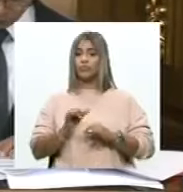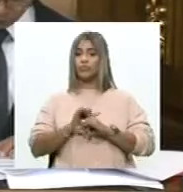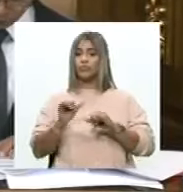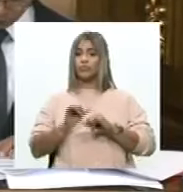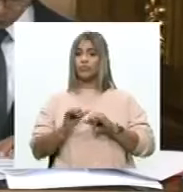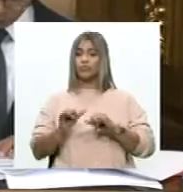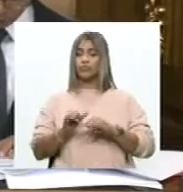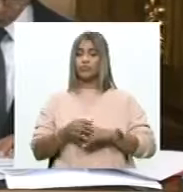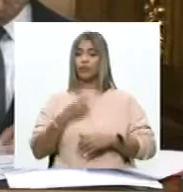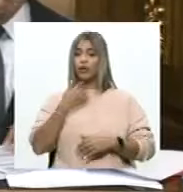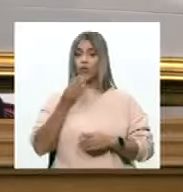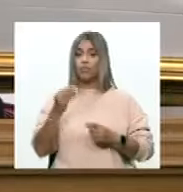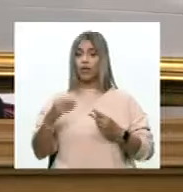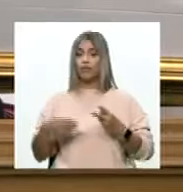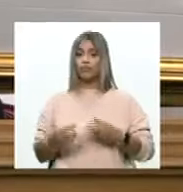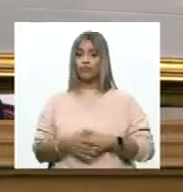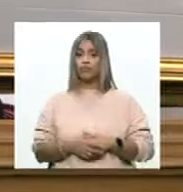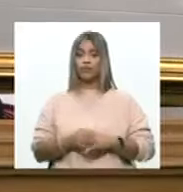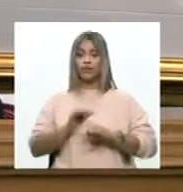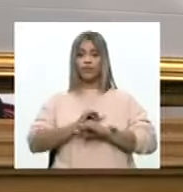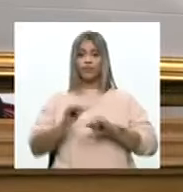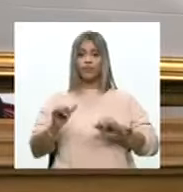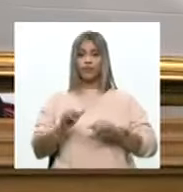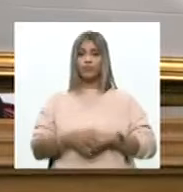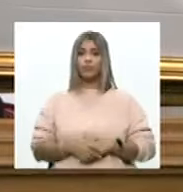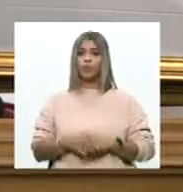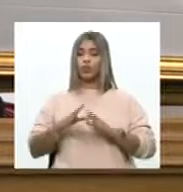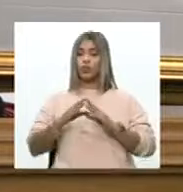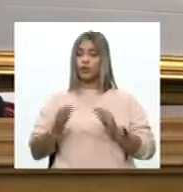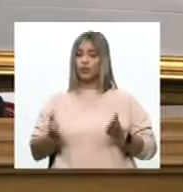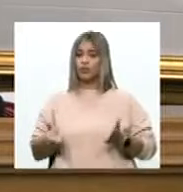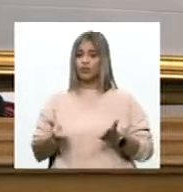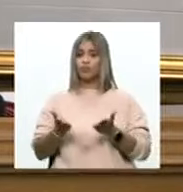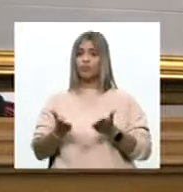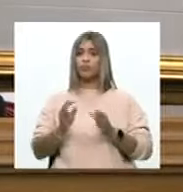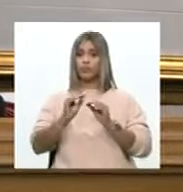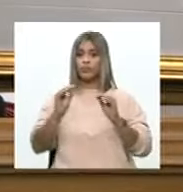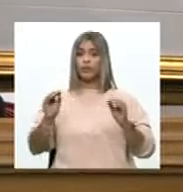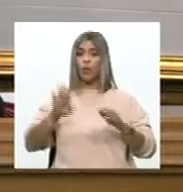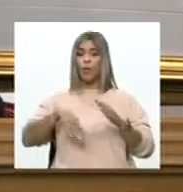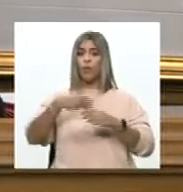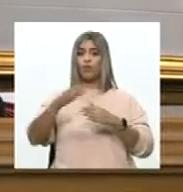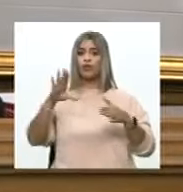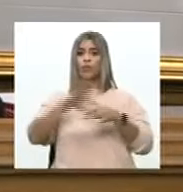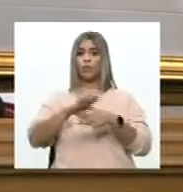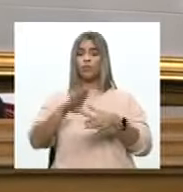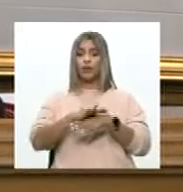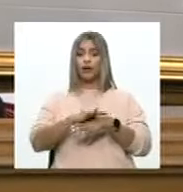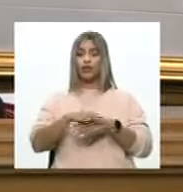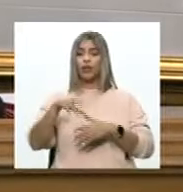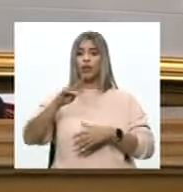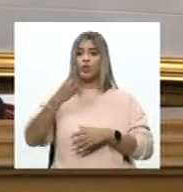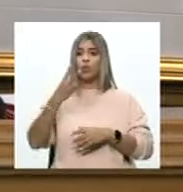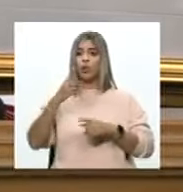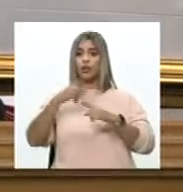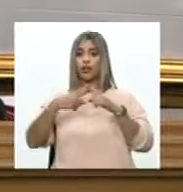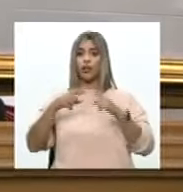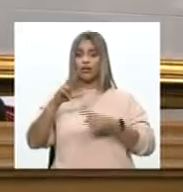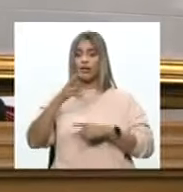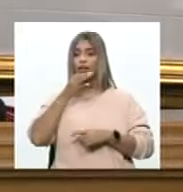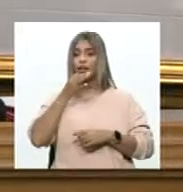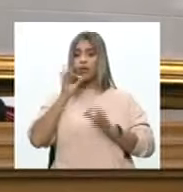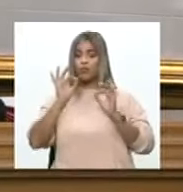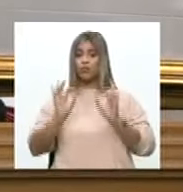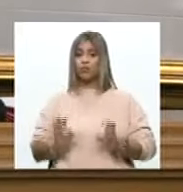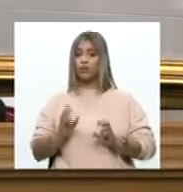materia, ciudadano presidente. Agotada la materia, se levanta la sesión, quedan todas y todos convocados para el próximo martes a las 2:30 de la tarde